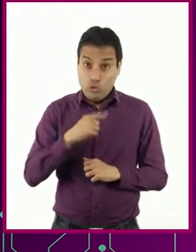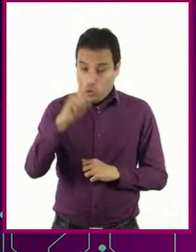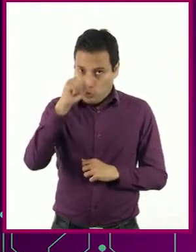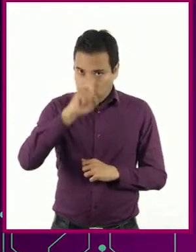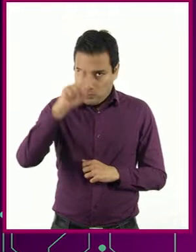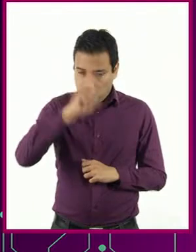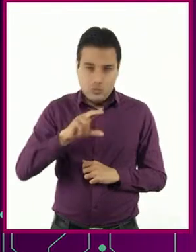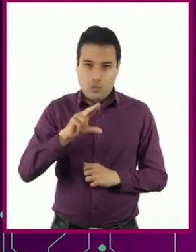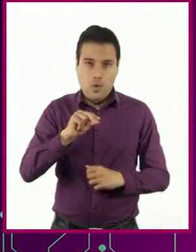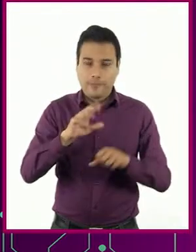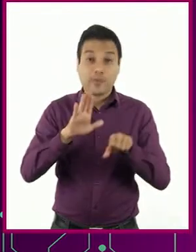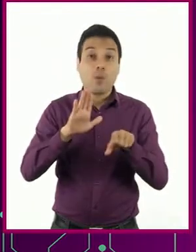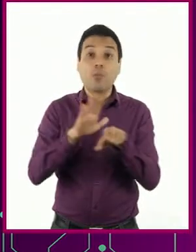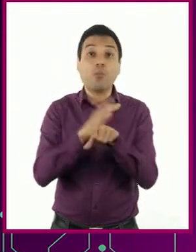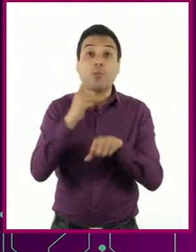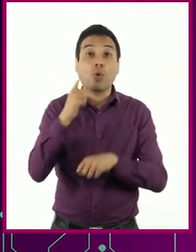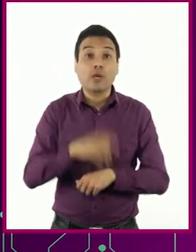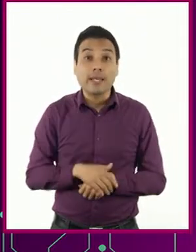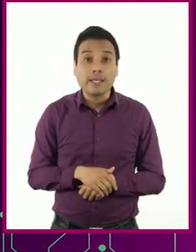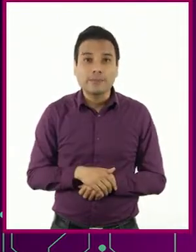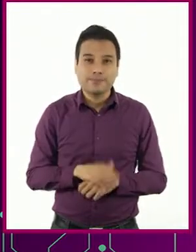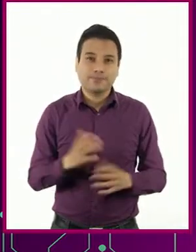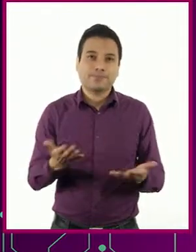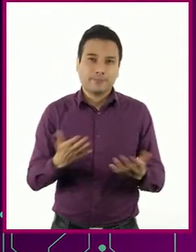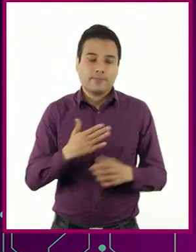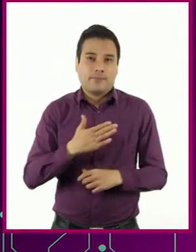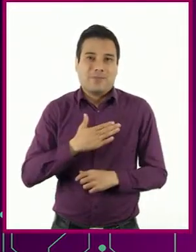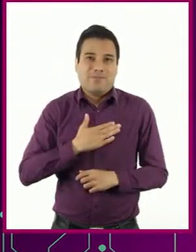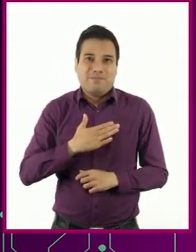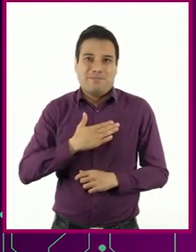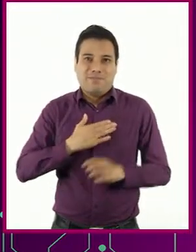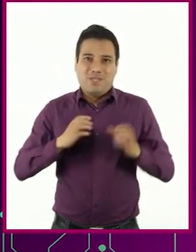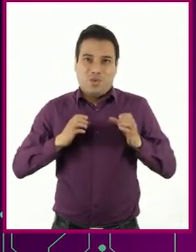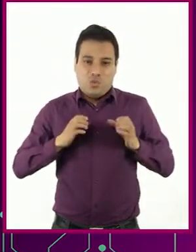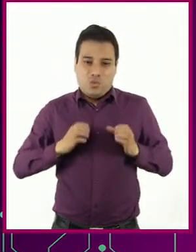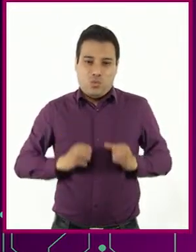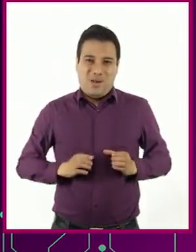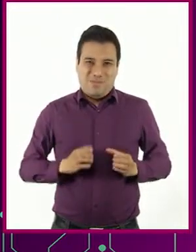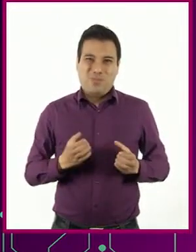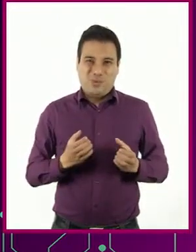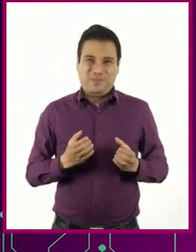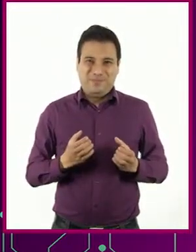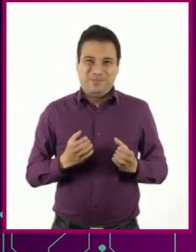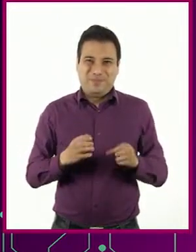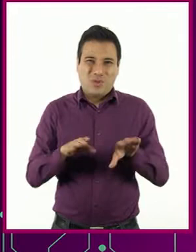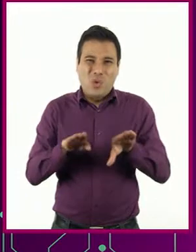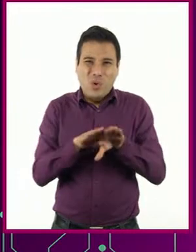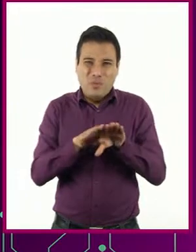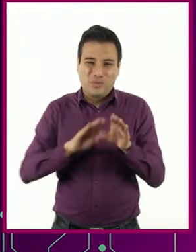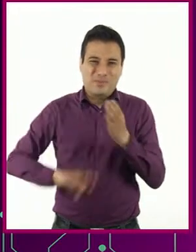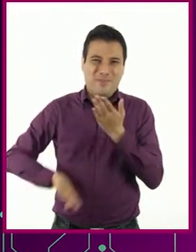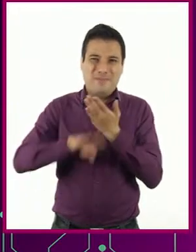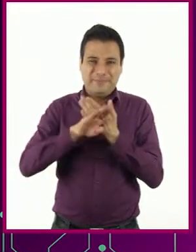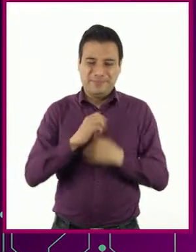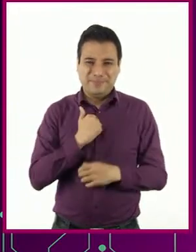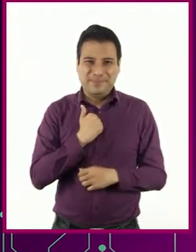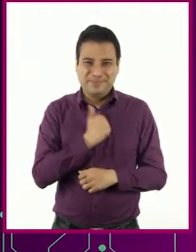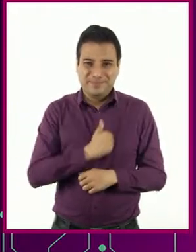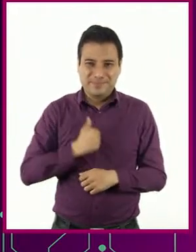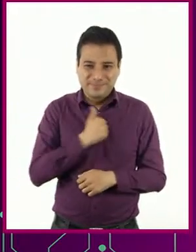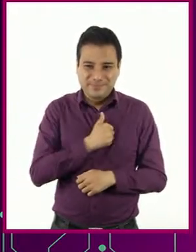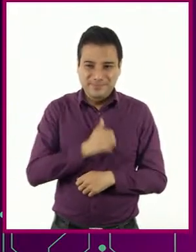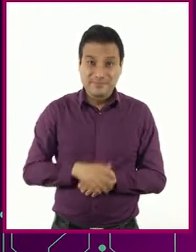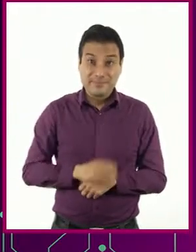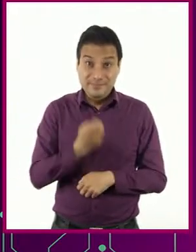¿por qué? Porque a final de cuentas estamos agrediendo nuestro organismo, estamos colocando un material que es ajeno al cuerpo, el cual nos